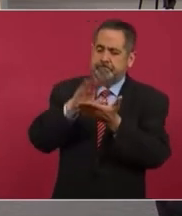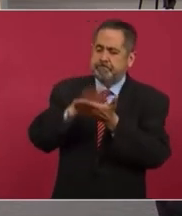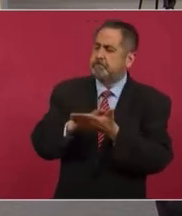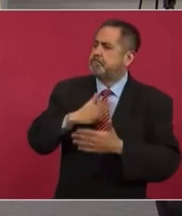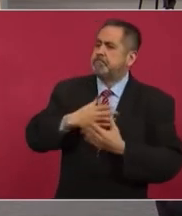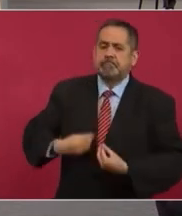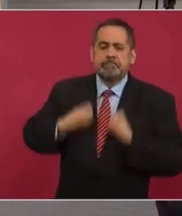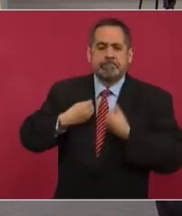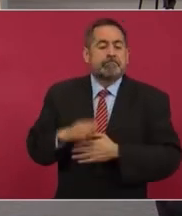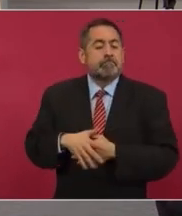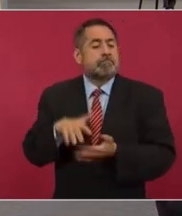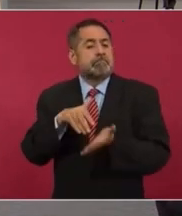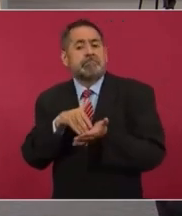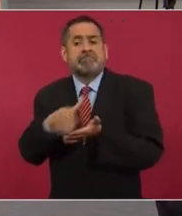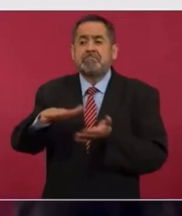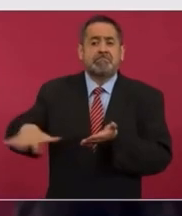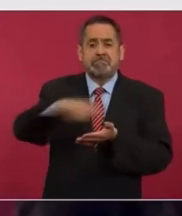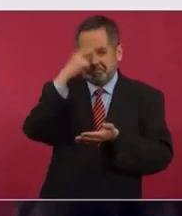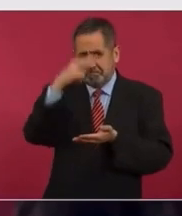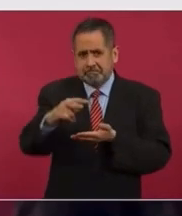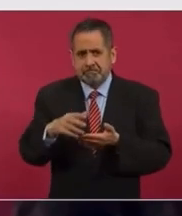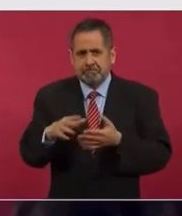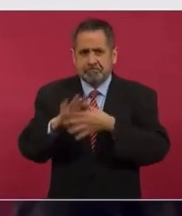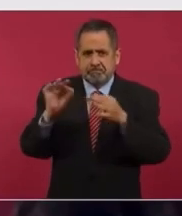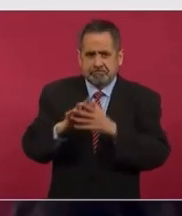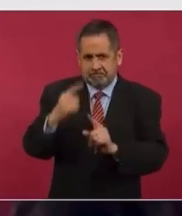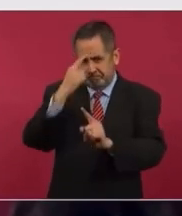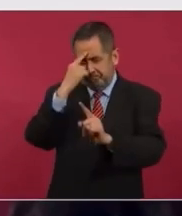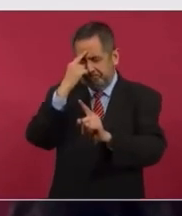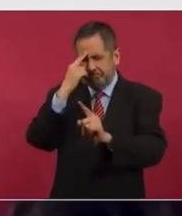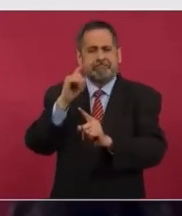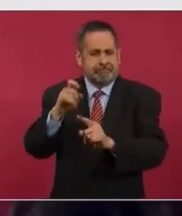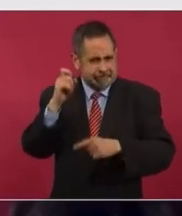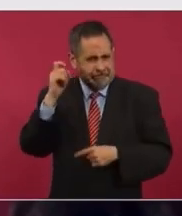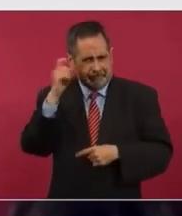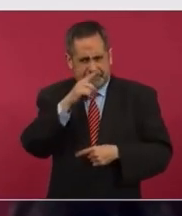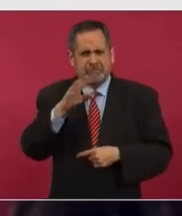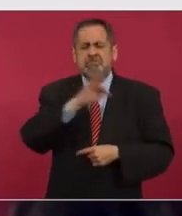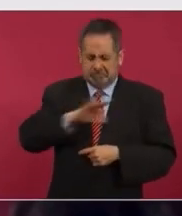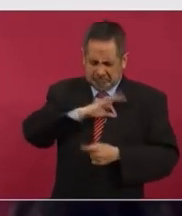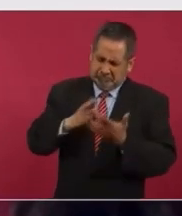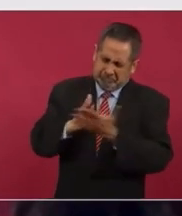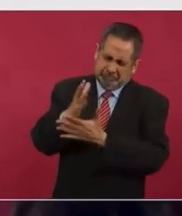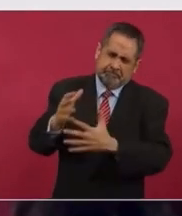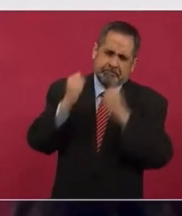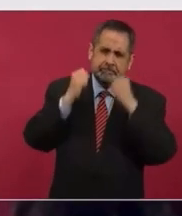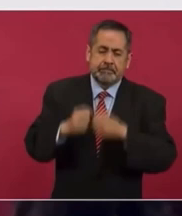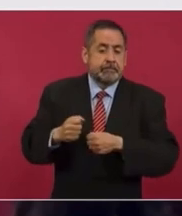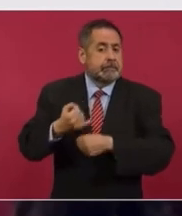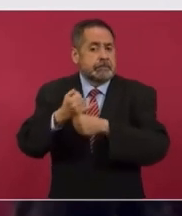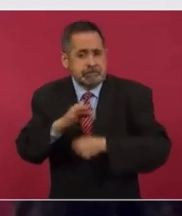nuestra vida. Millones de mexicanos estamos persuadidos de que lo difícil se conseguirá y lo